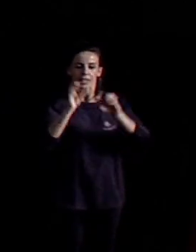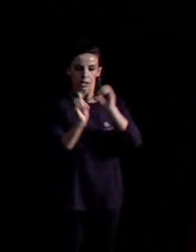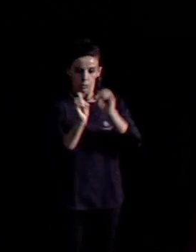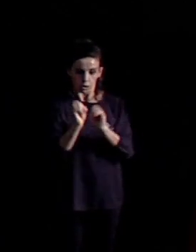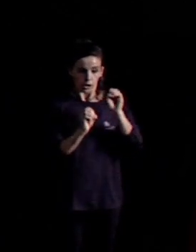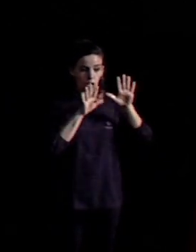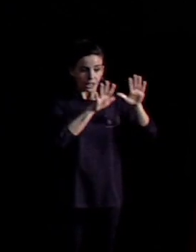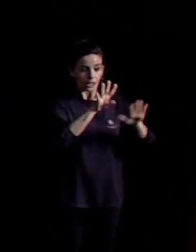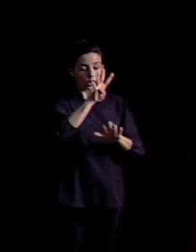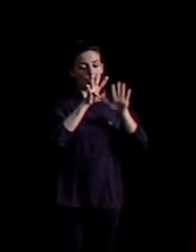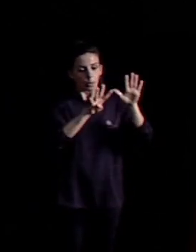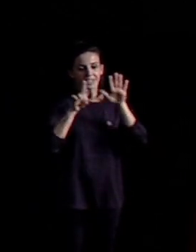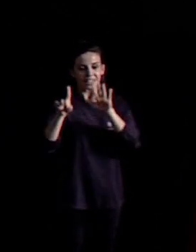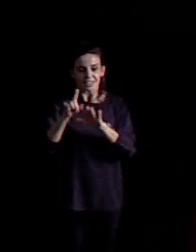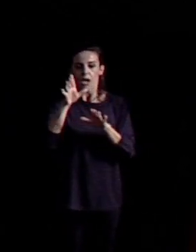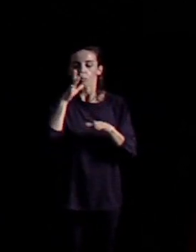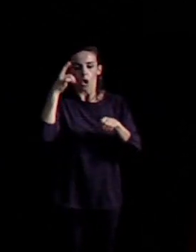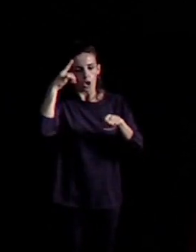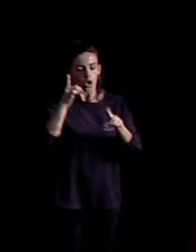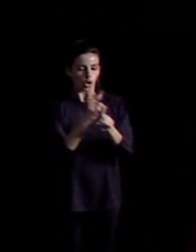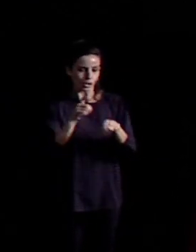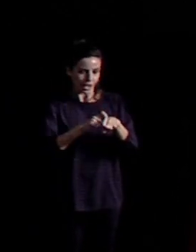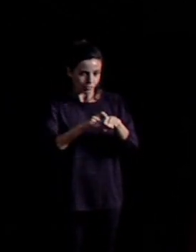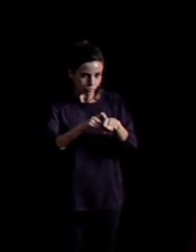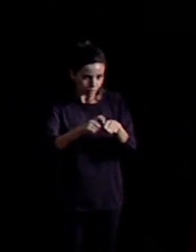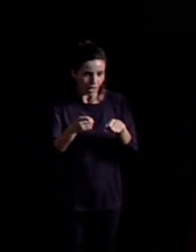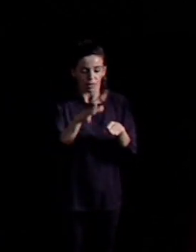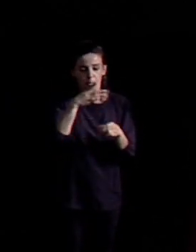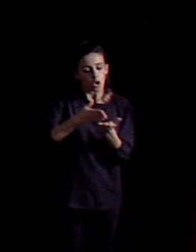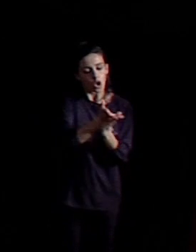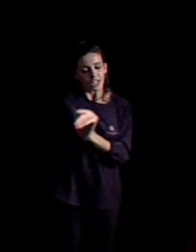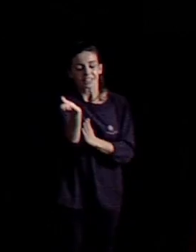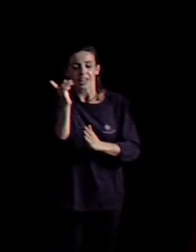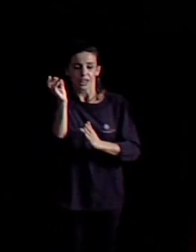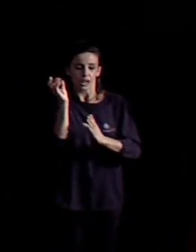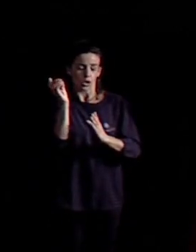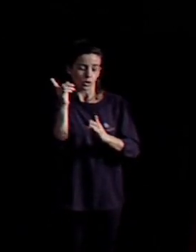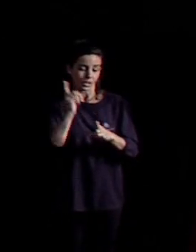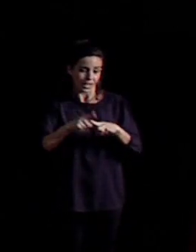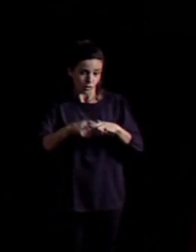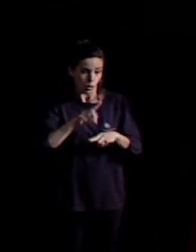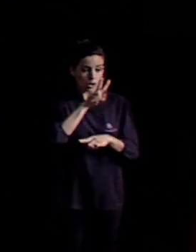596 casos por ideología, por racismo y xenofobia 515, y por orientación sexual o identidad de género